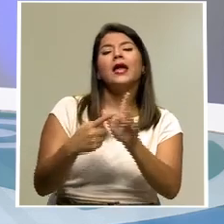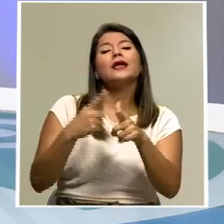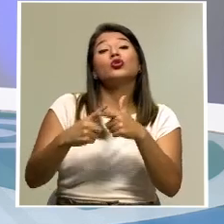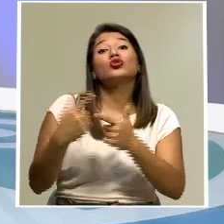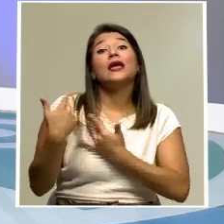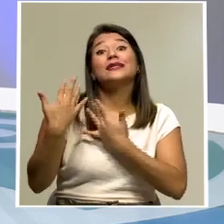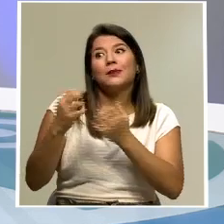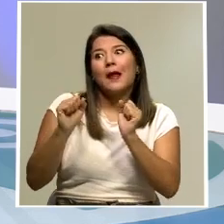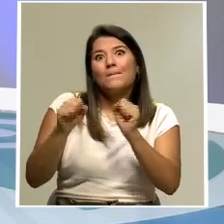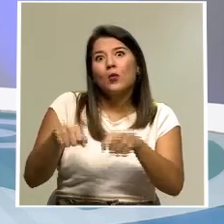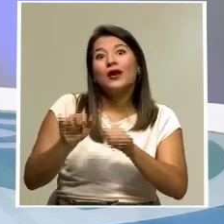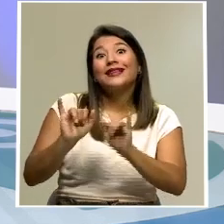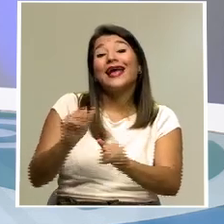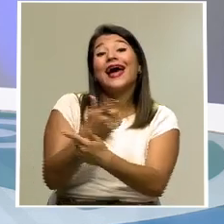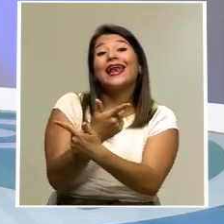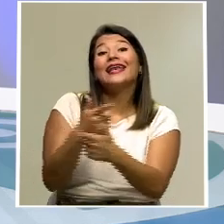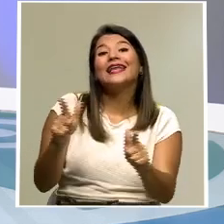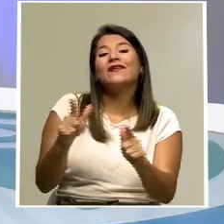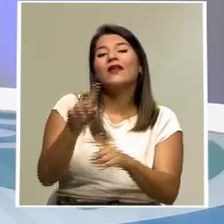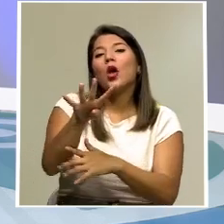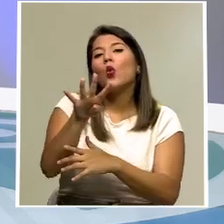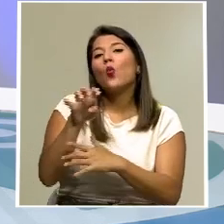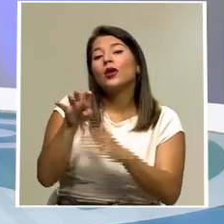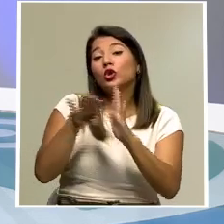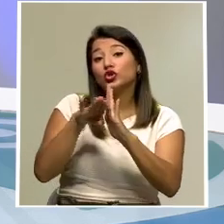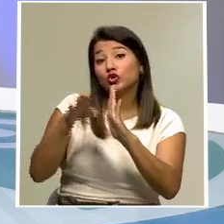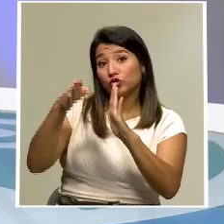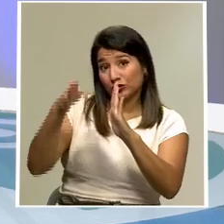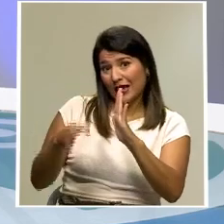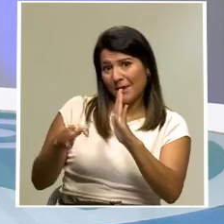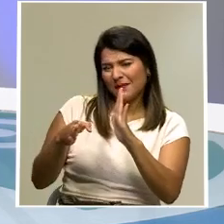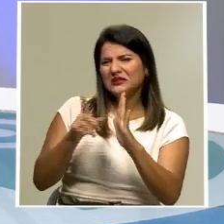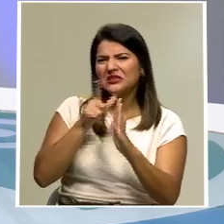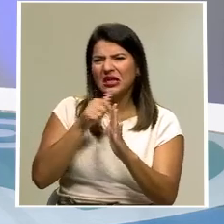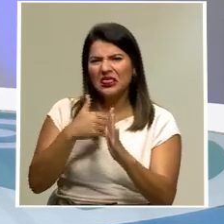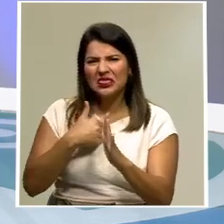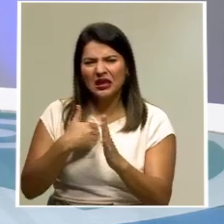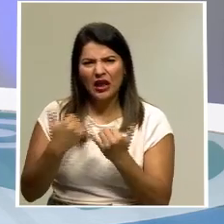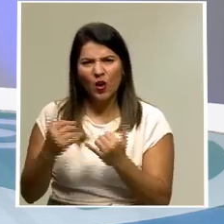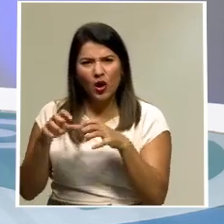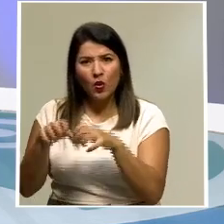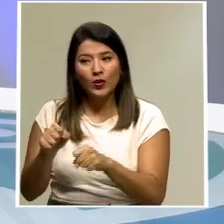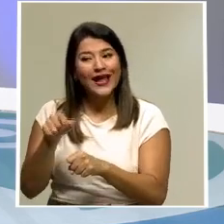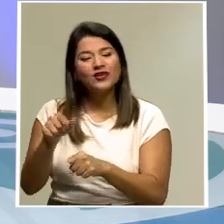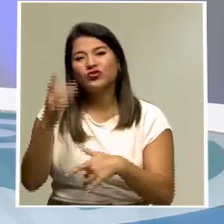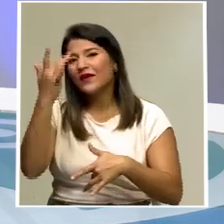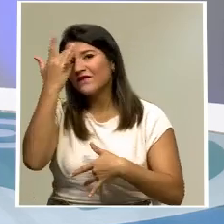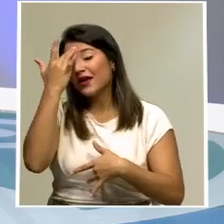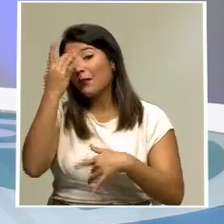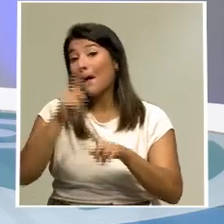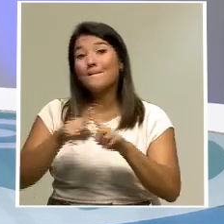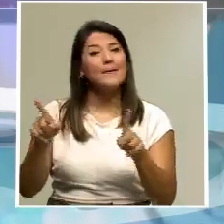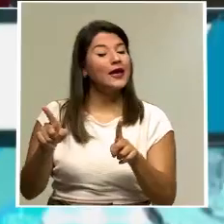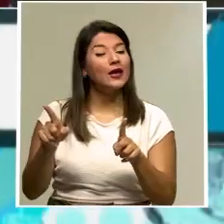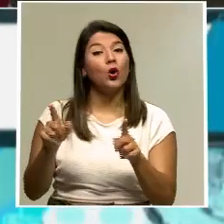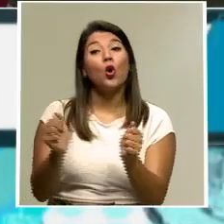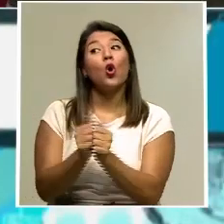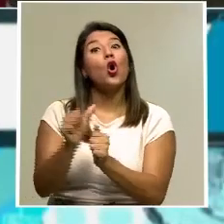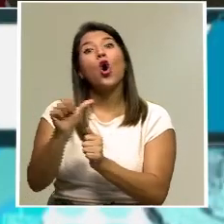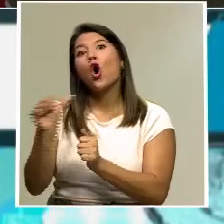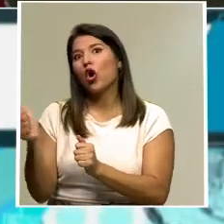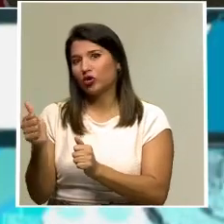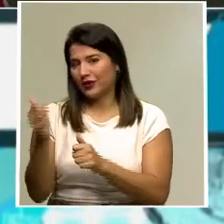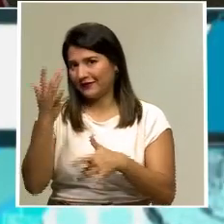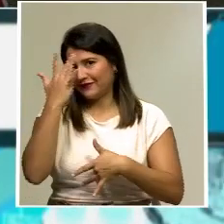liberar 400 camas ocupadas por pacientes que no tienen COVID-19. Vamos ahora a